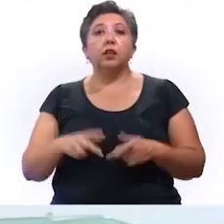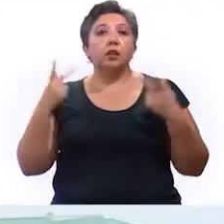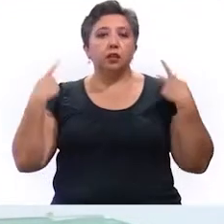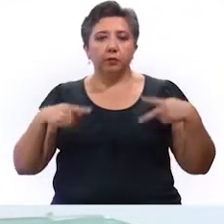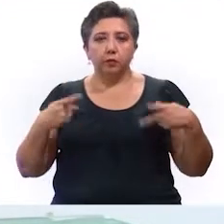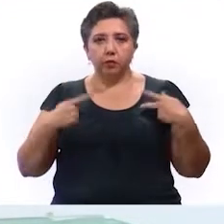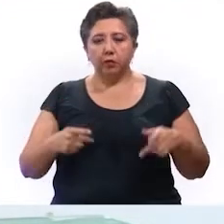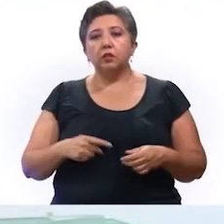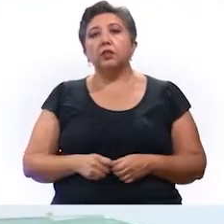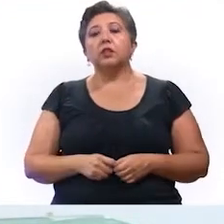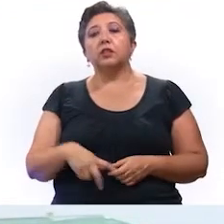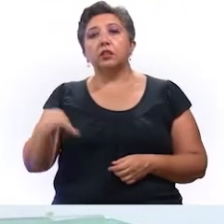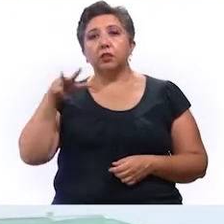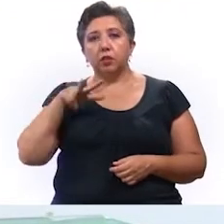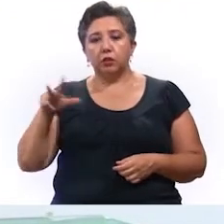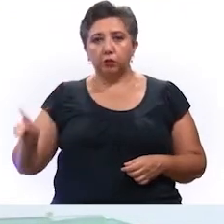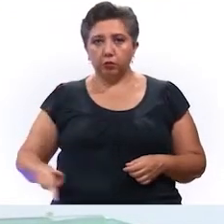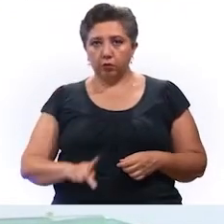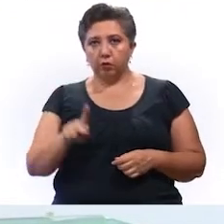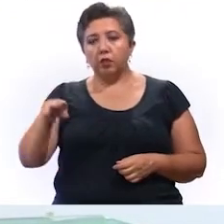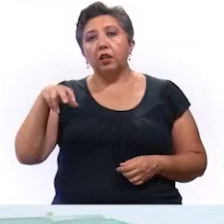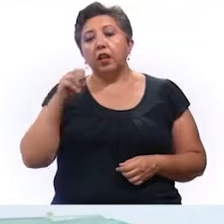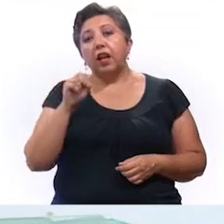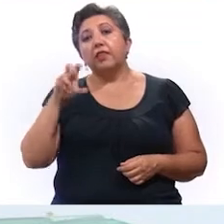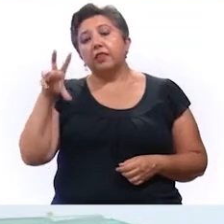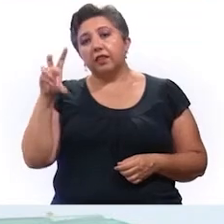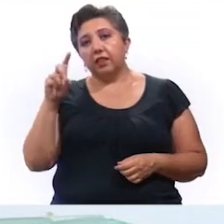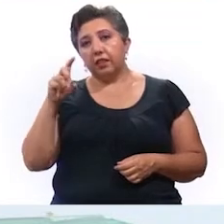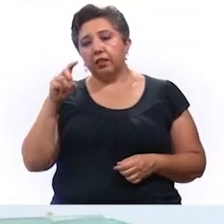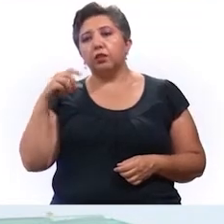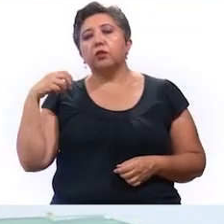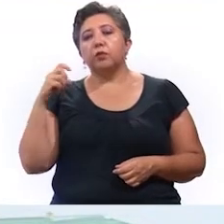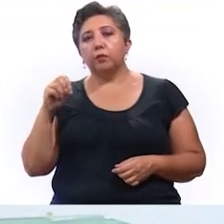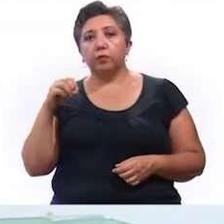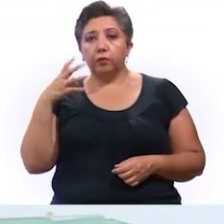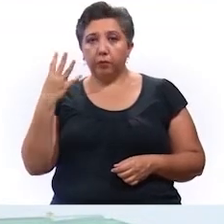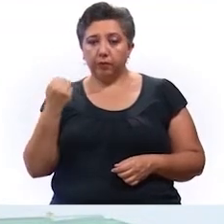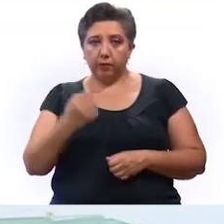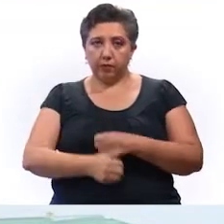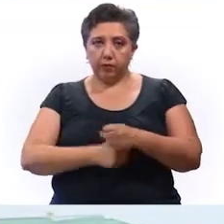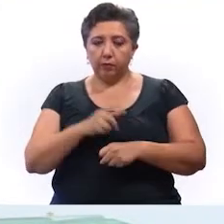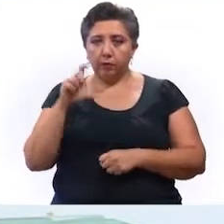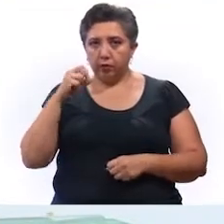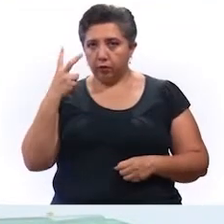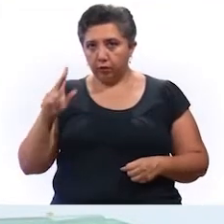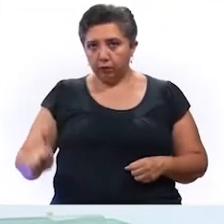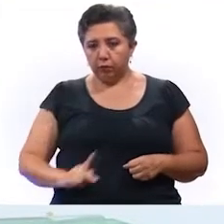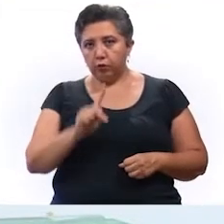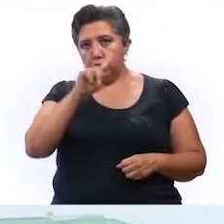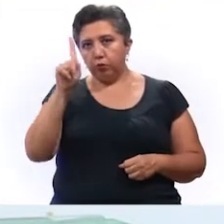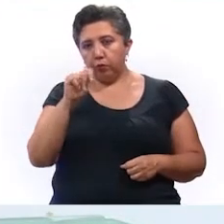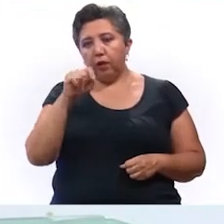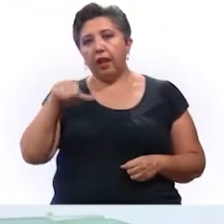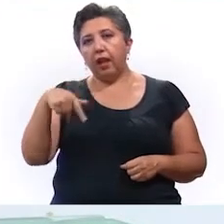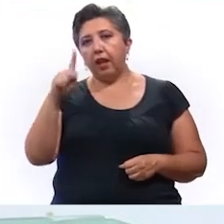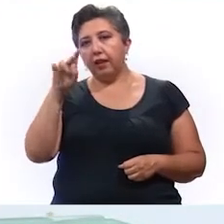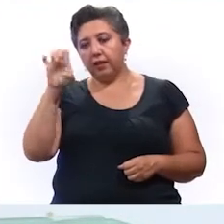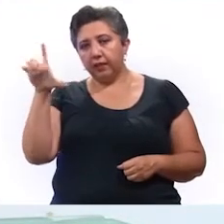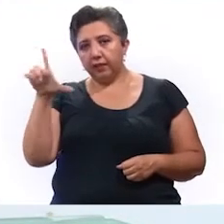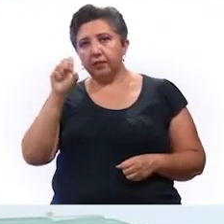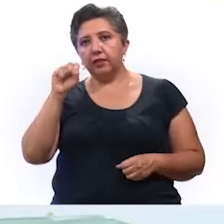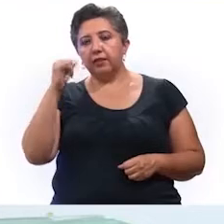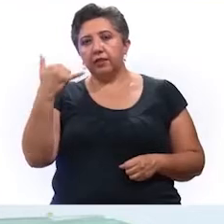el coronavirus a los habitantes de 18 a 39 años de edad de 22 municipios: Tzucacap,